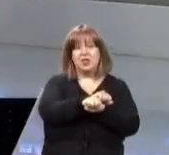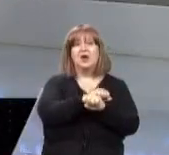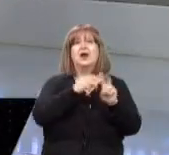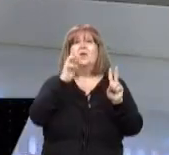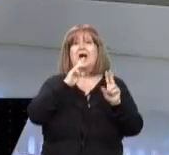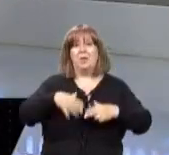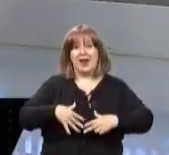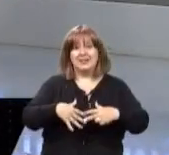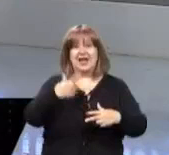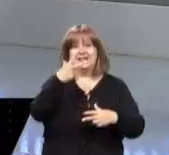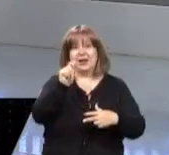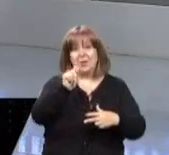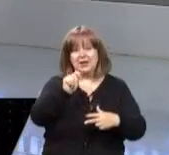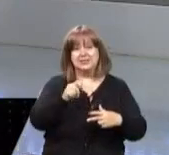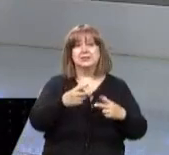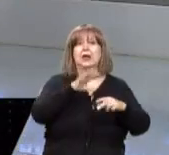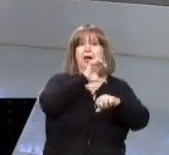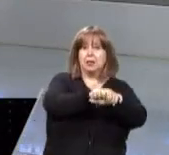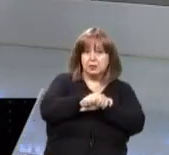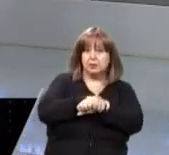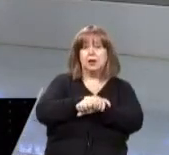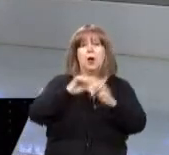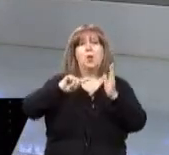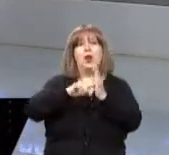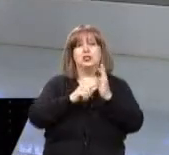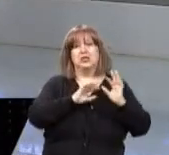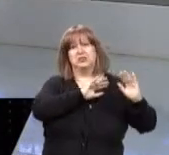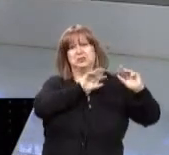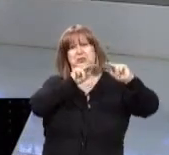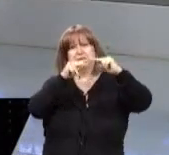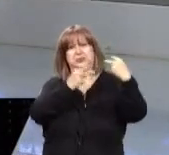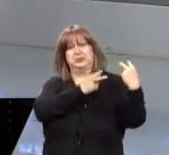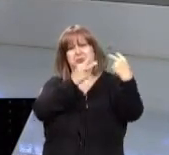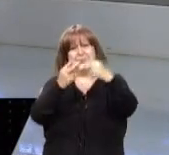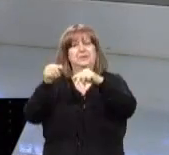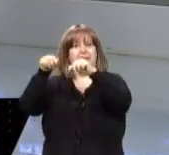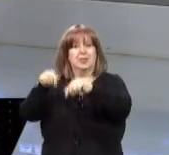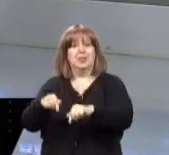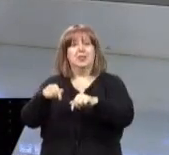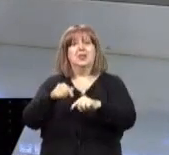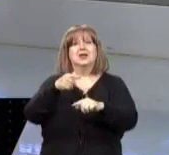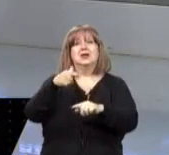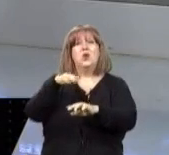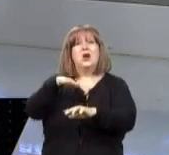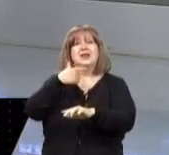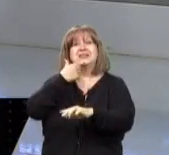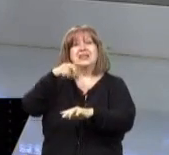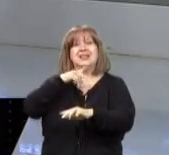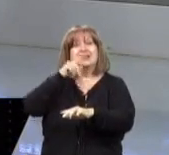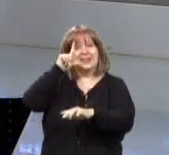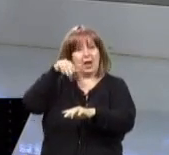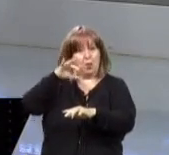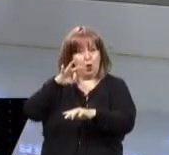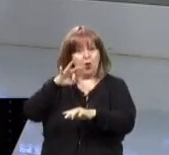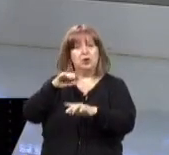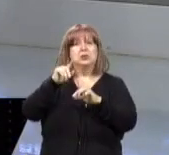Banco, porque demuelen lo que se llamó Club Atlético, lo demuelen para hacer la autopista 25 de Mayo, y ahí los trasladan a los presos políticos a la